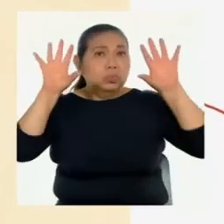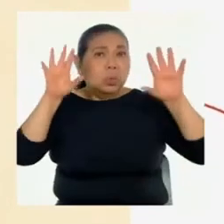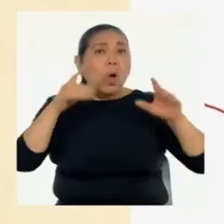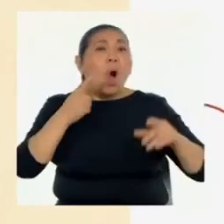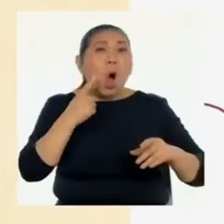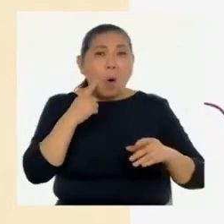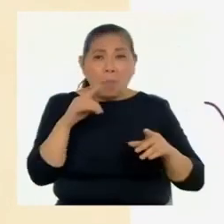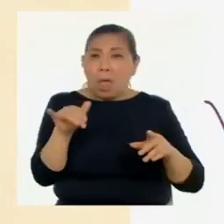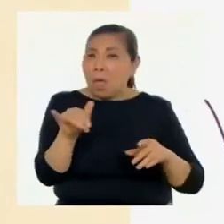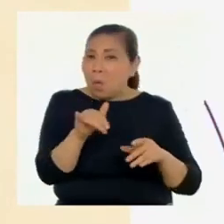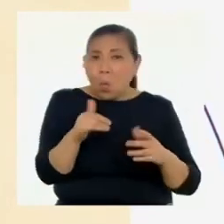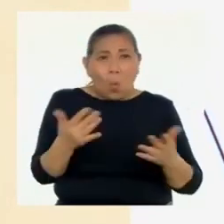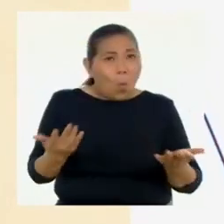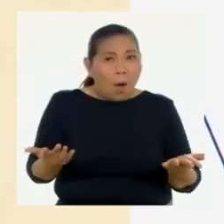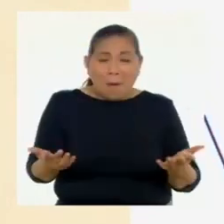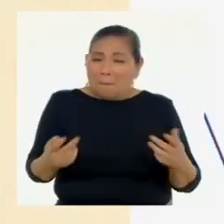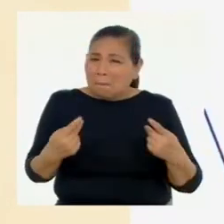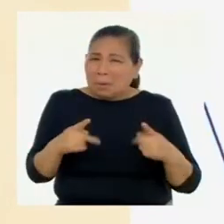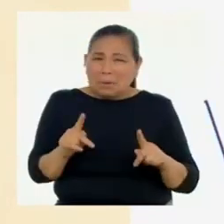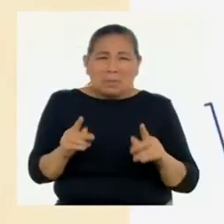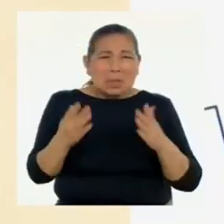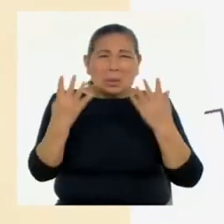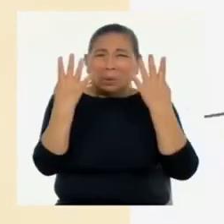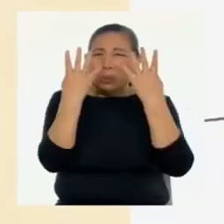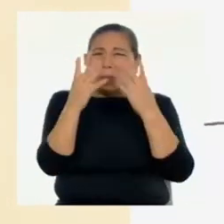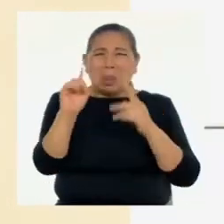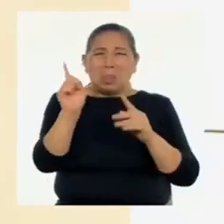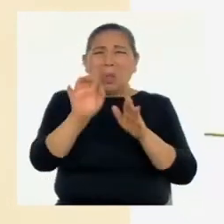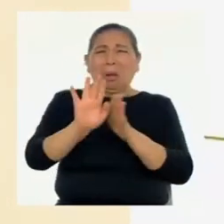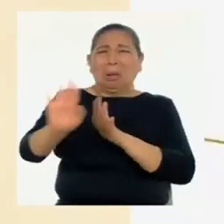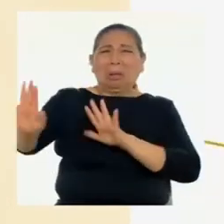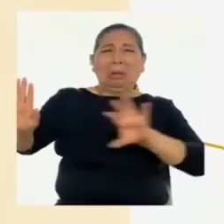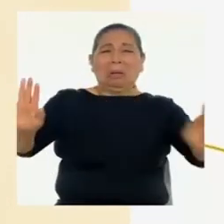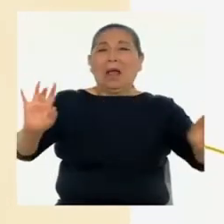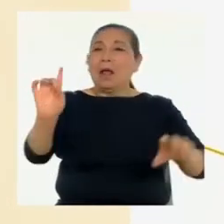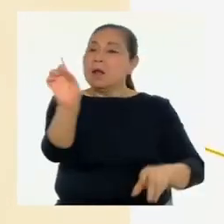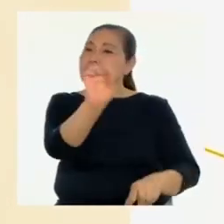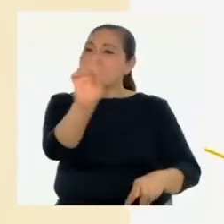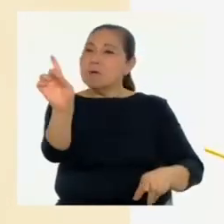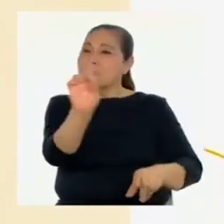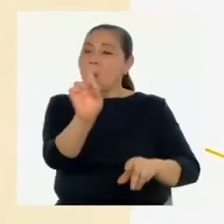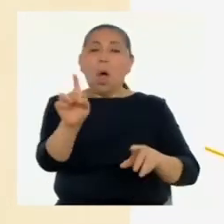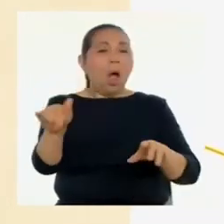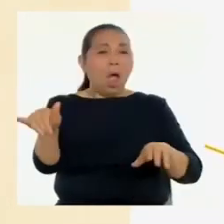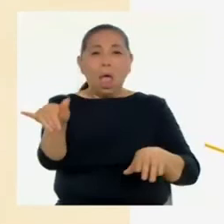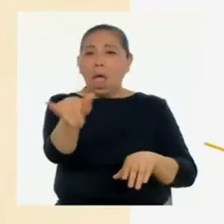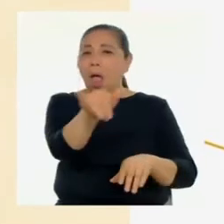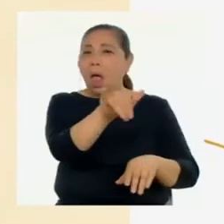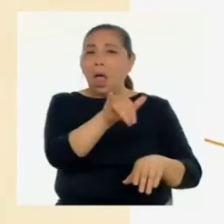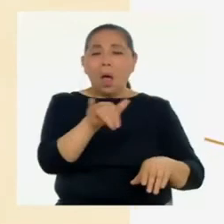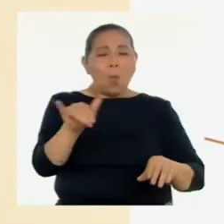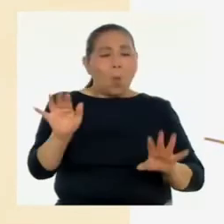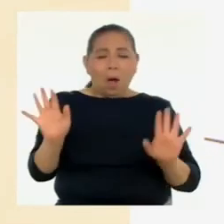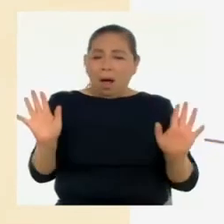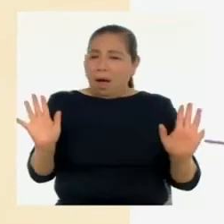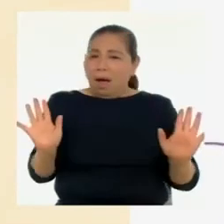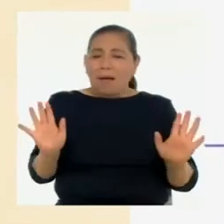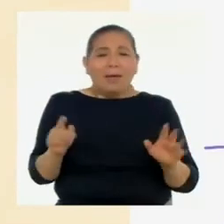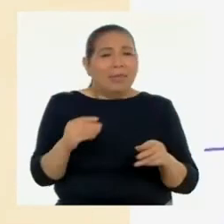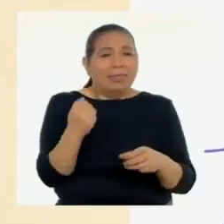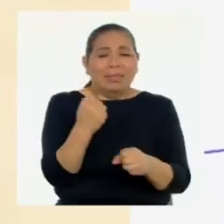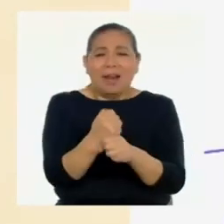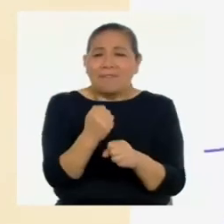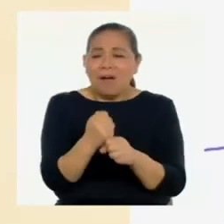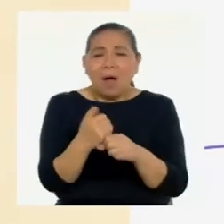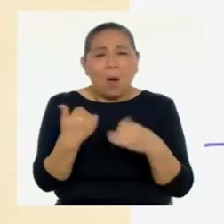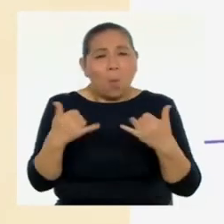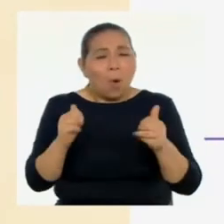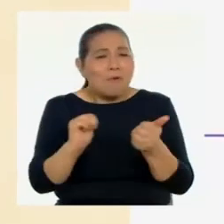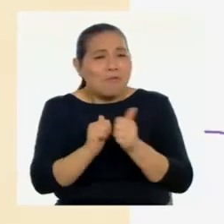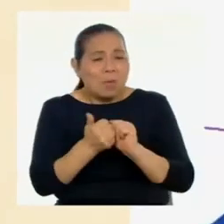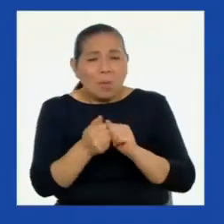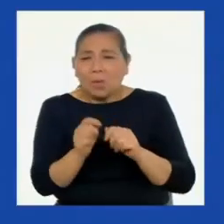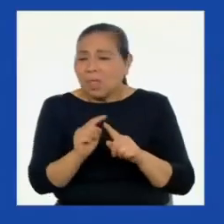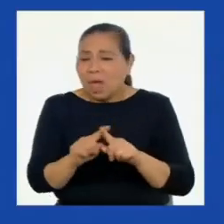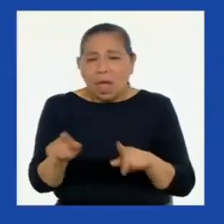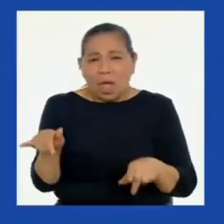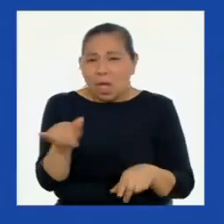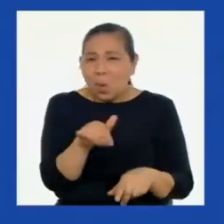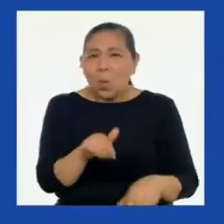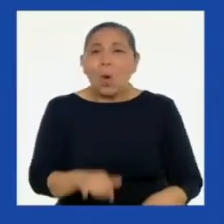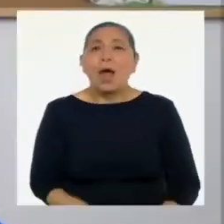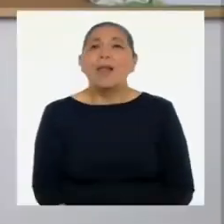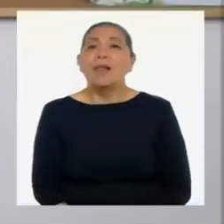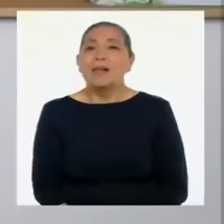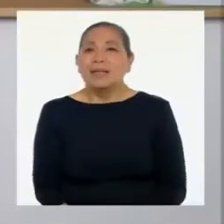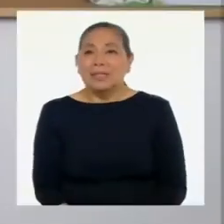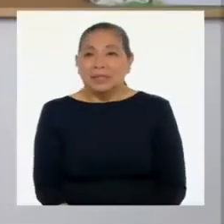vóley masculino. No permitamos barreras ni en el deporte, ni en los trabajos, ni en las carreras, ni en las actividades que realizamos.